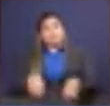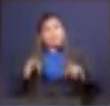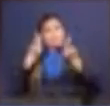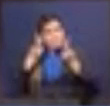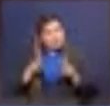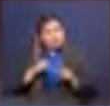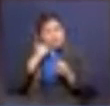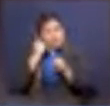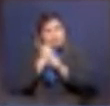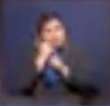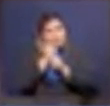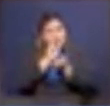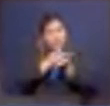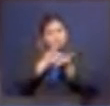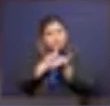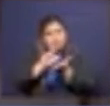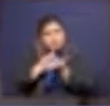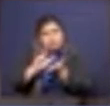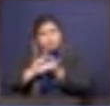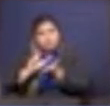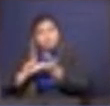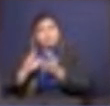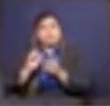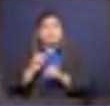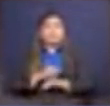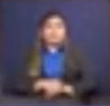personal de aseo público,